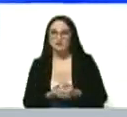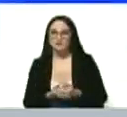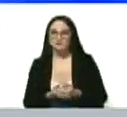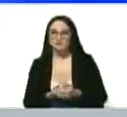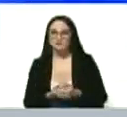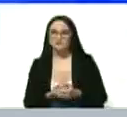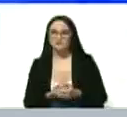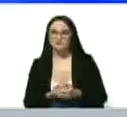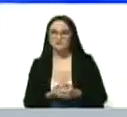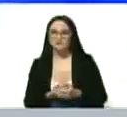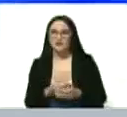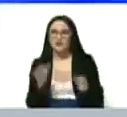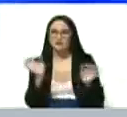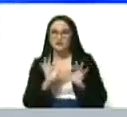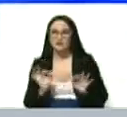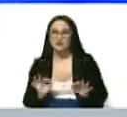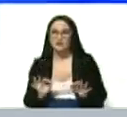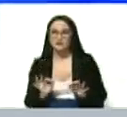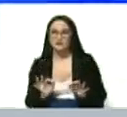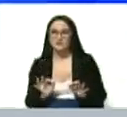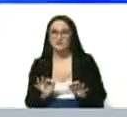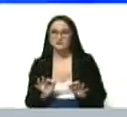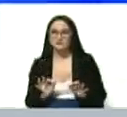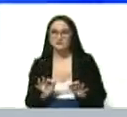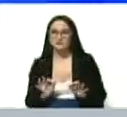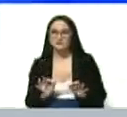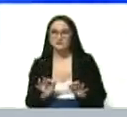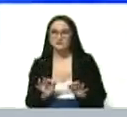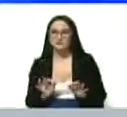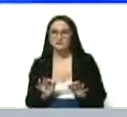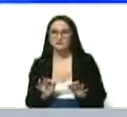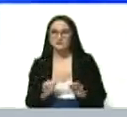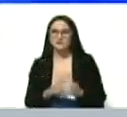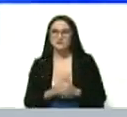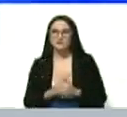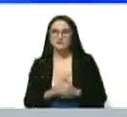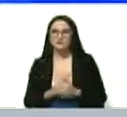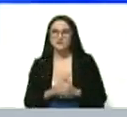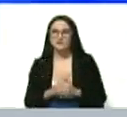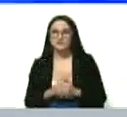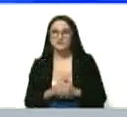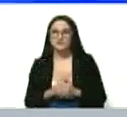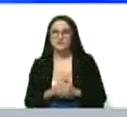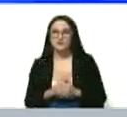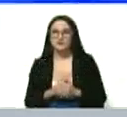La alternativa a esto es la volatilidad,